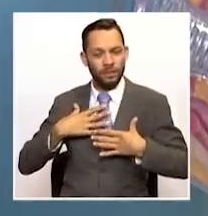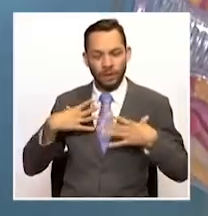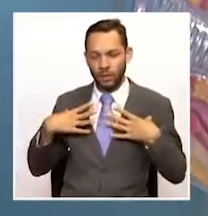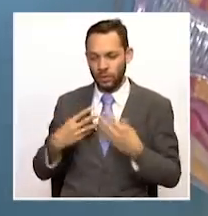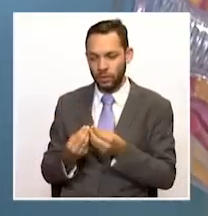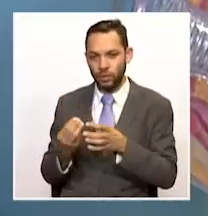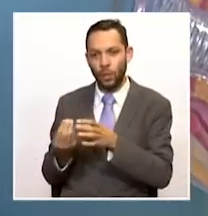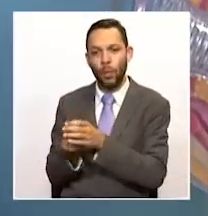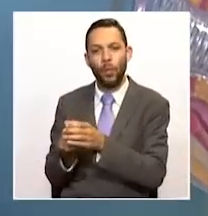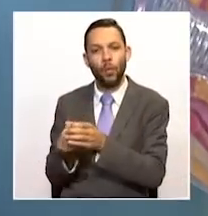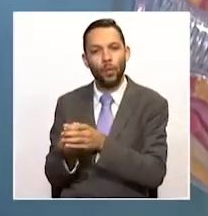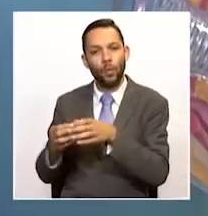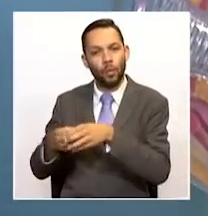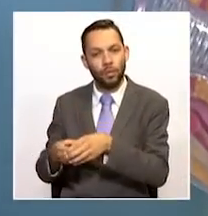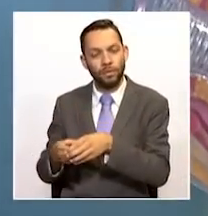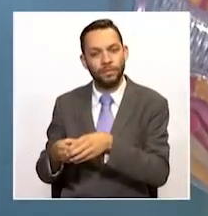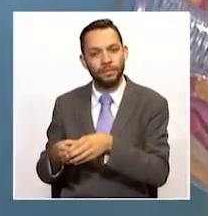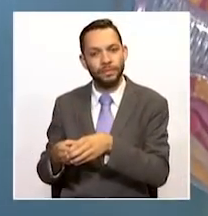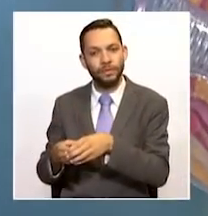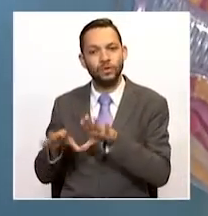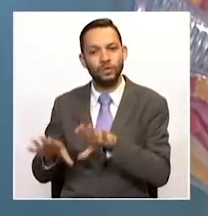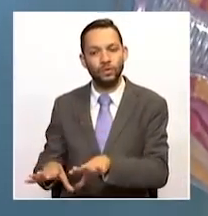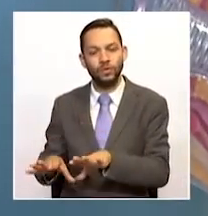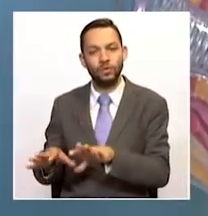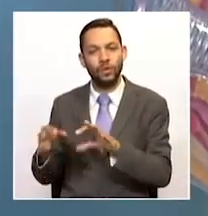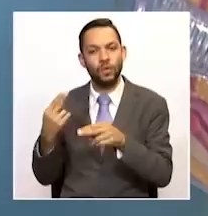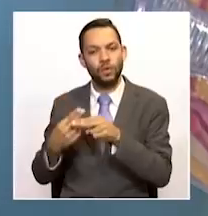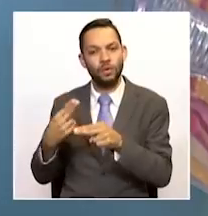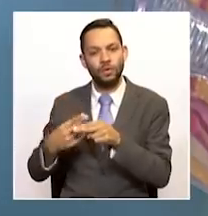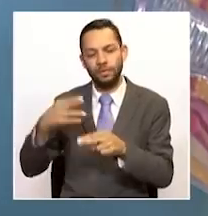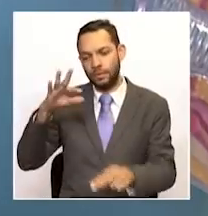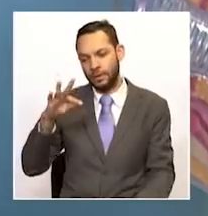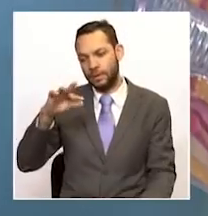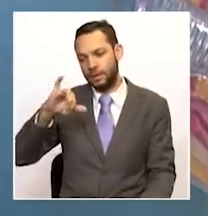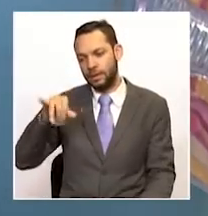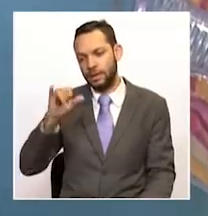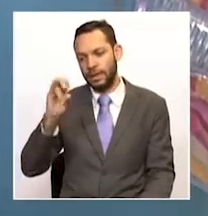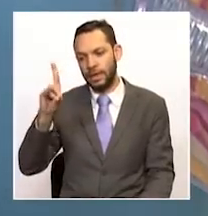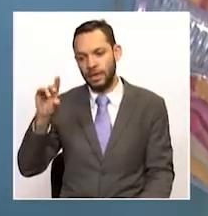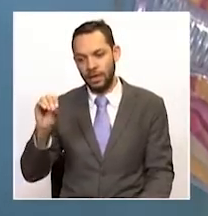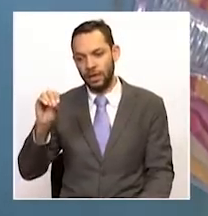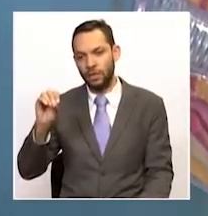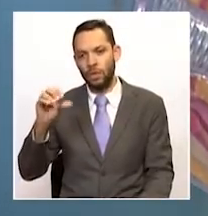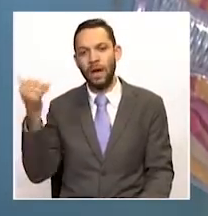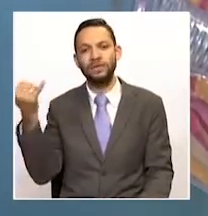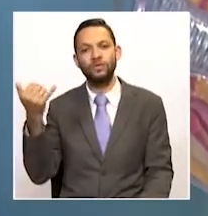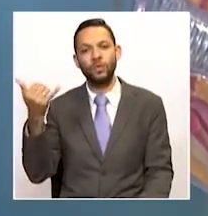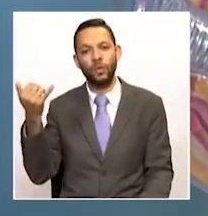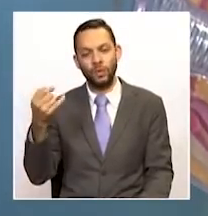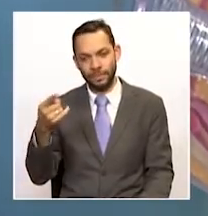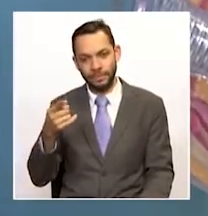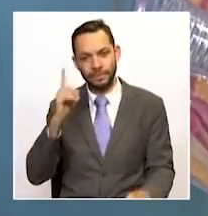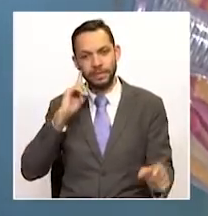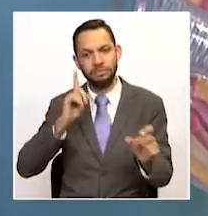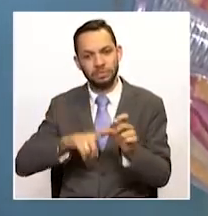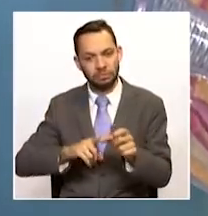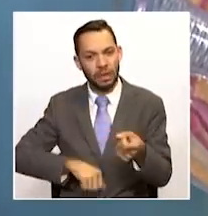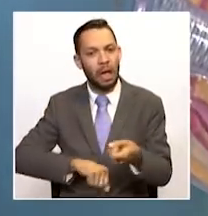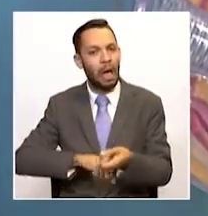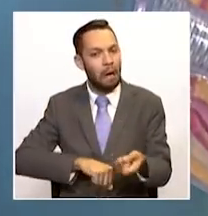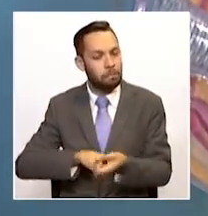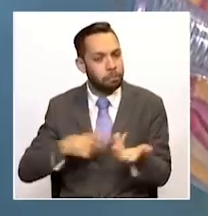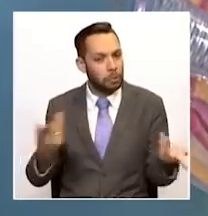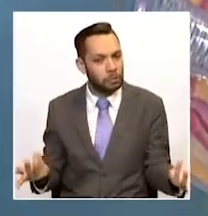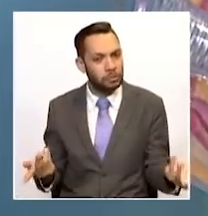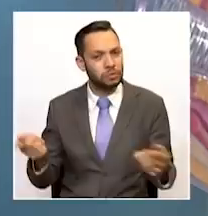que se llama tejido azul que busca ayudar a otros pacientes con esta misma patología en diferentes temas como el